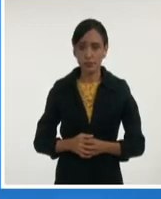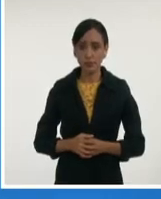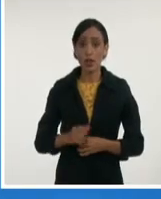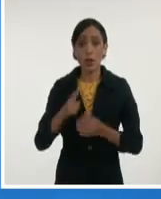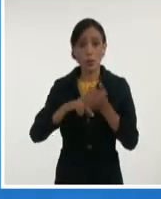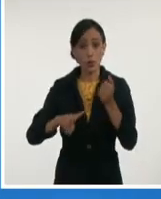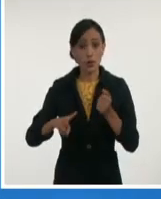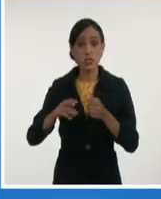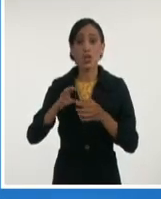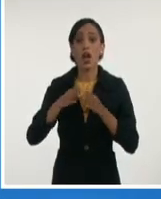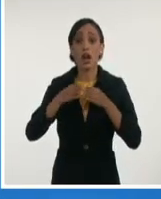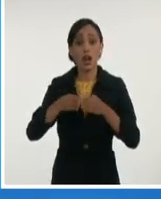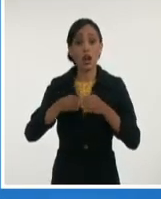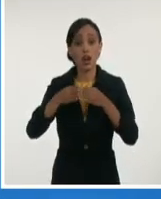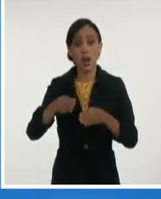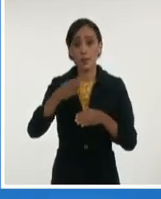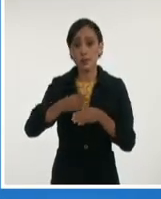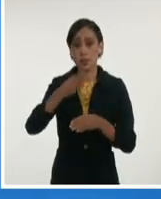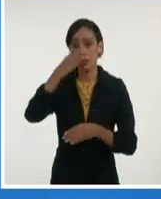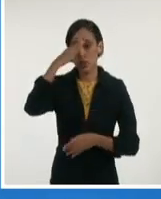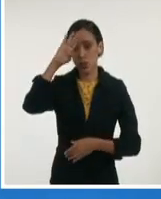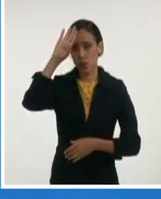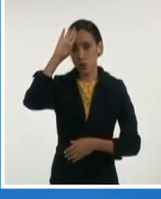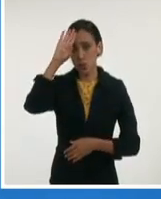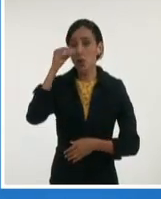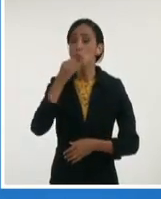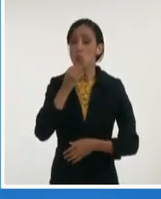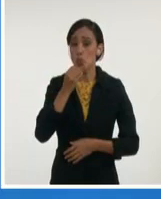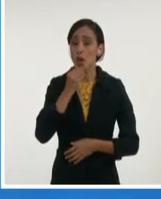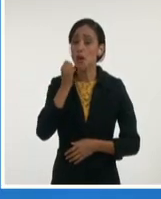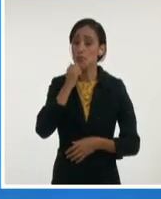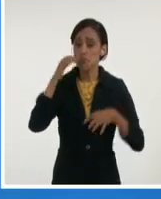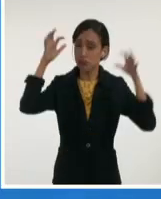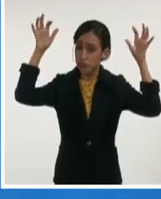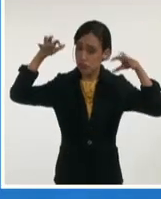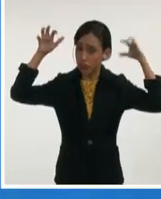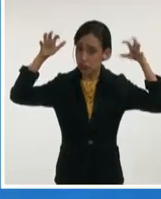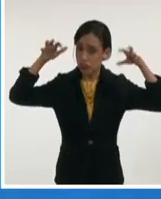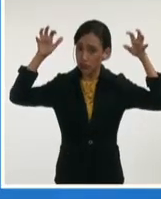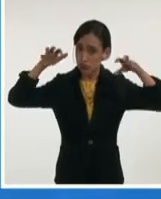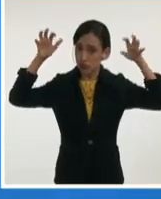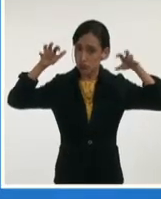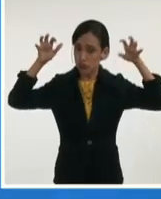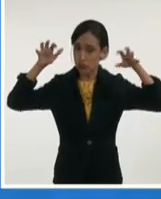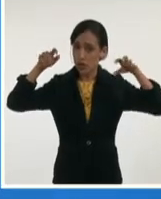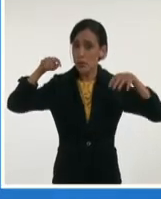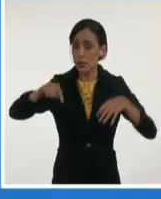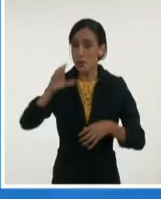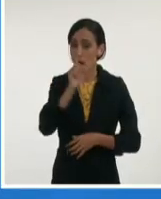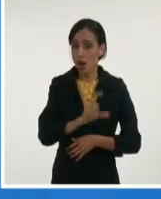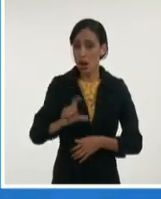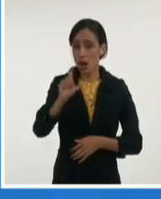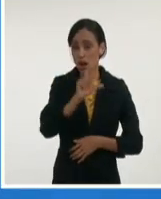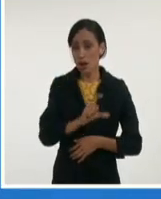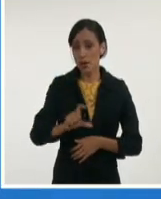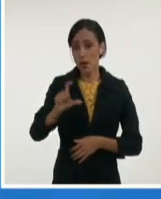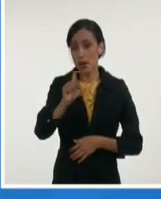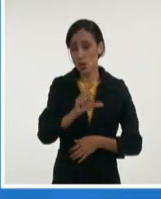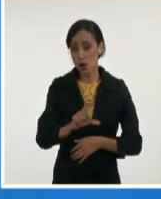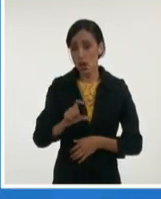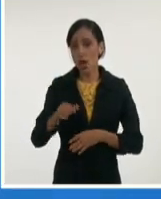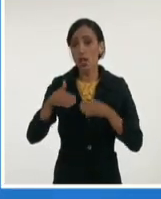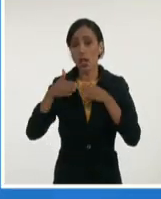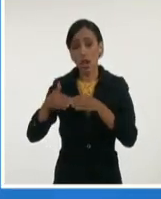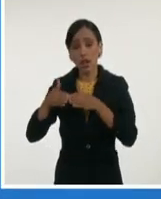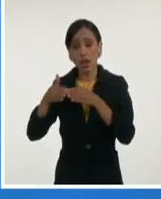y santiago de cuba- pudieran ser más numerosas precisamente en las provincias de camagüey hasta granma y